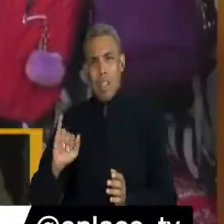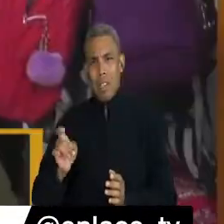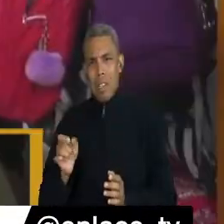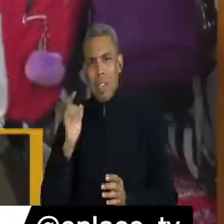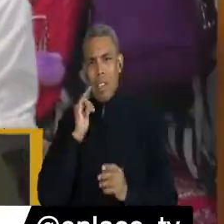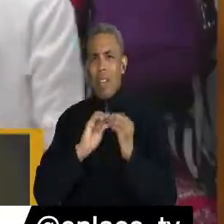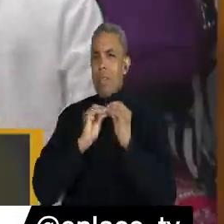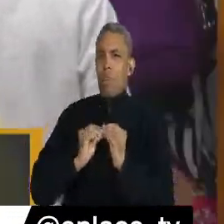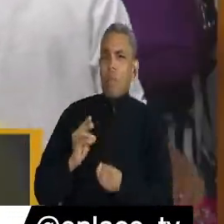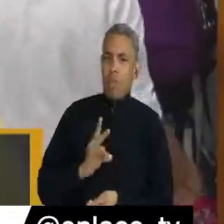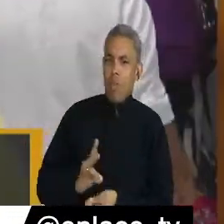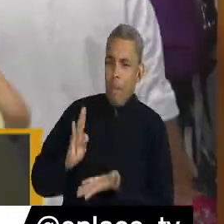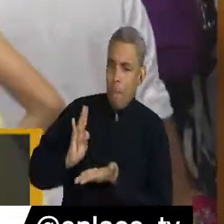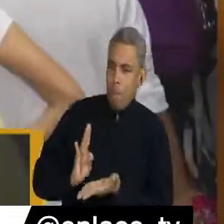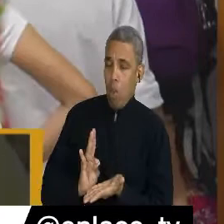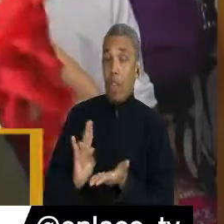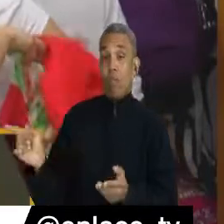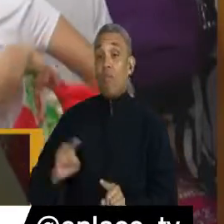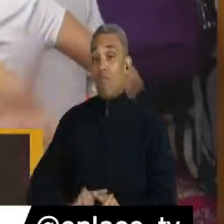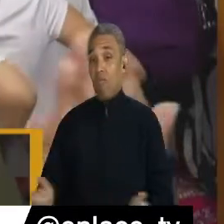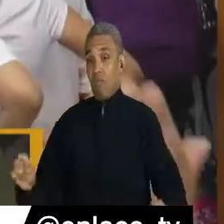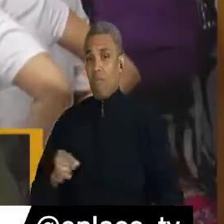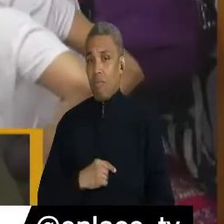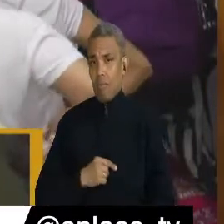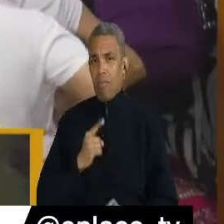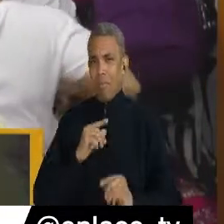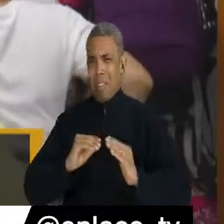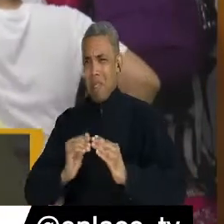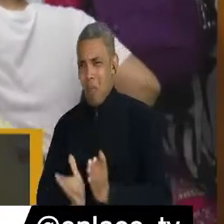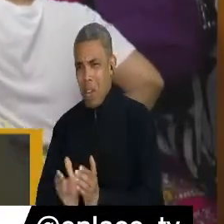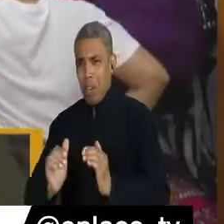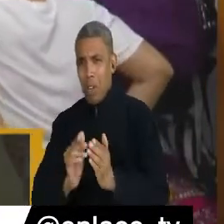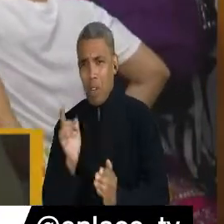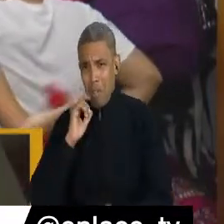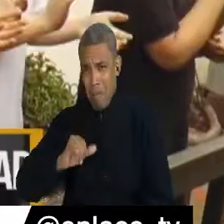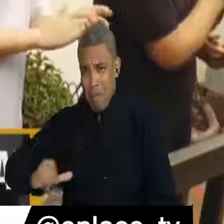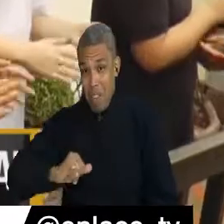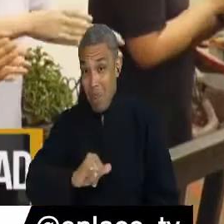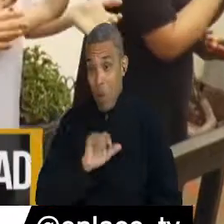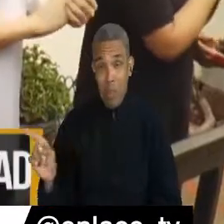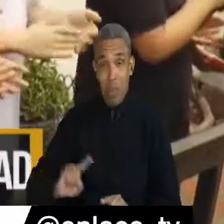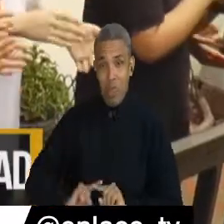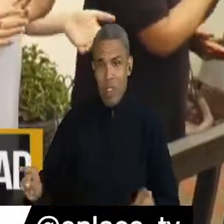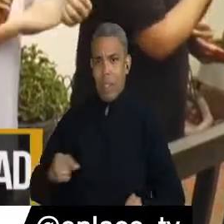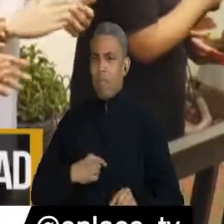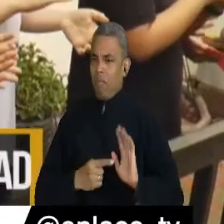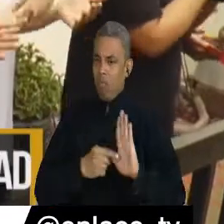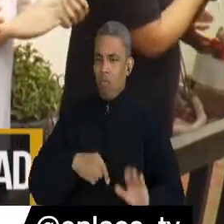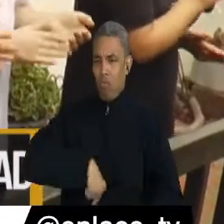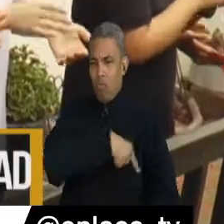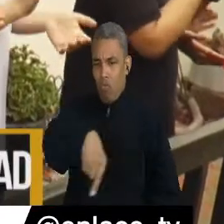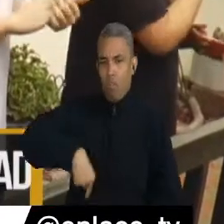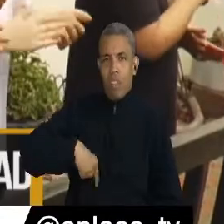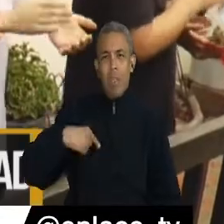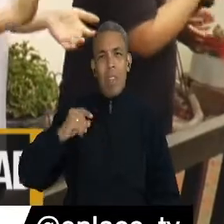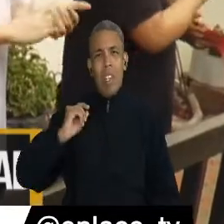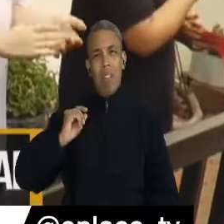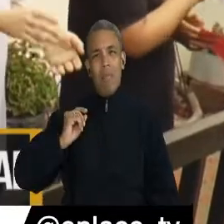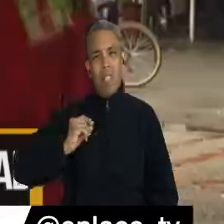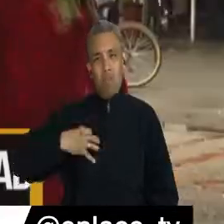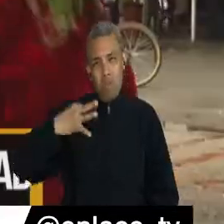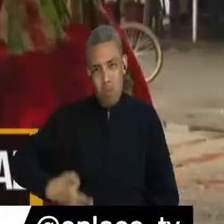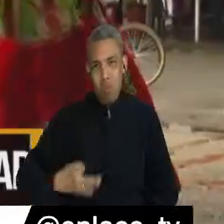Mostrando que aquí en Barranca tenemos cosas para mostrar, tenemos cosas culturales, entonces nuestros estudiantes también